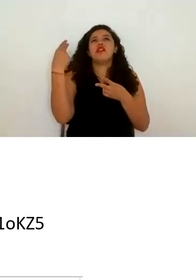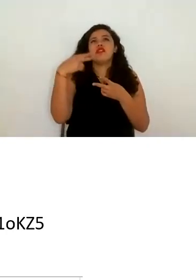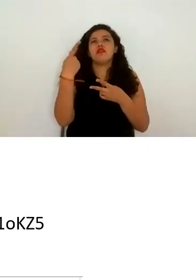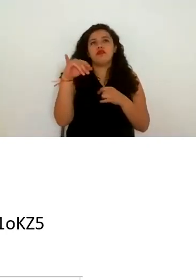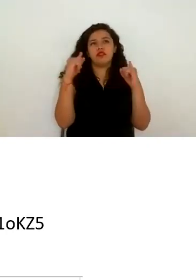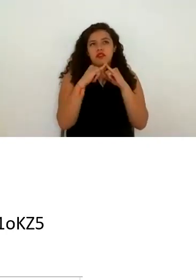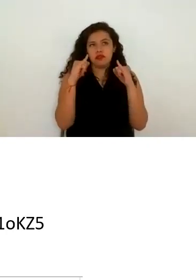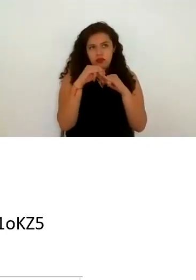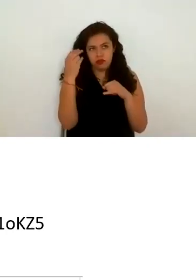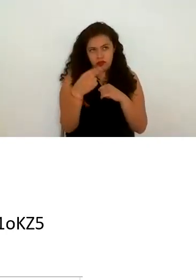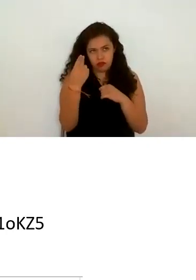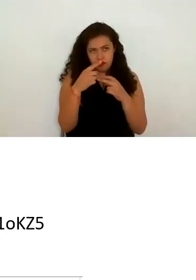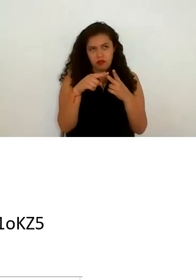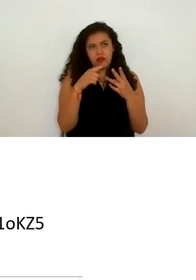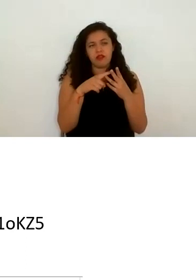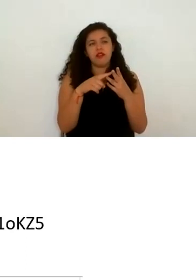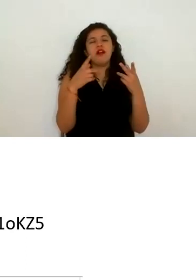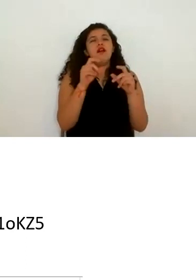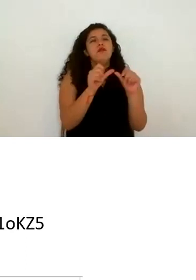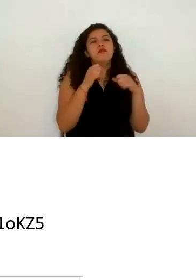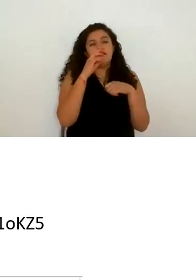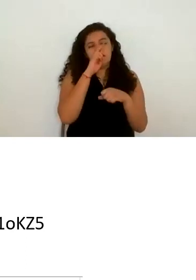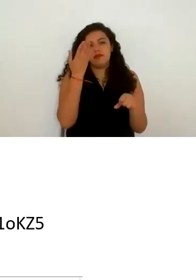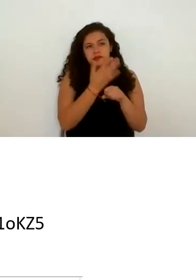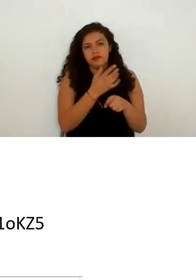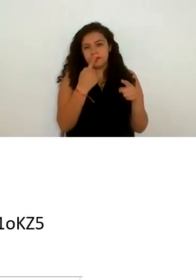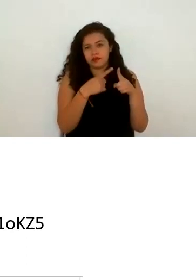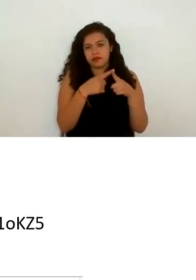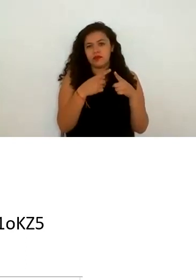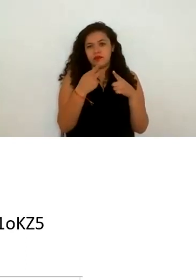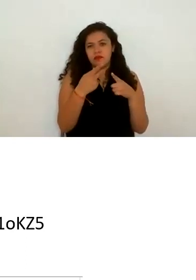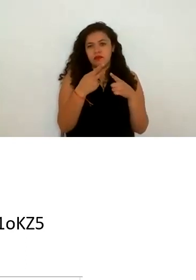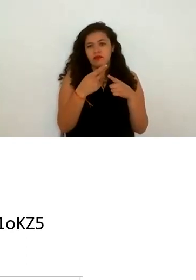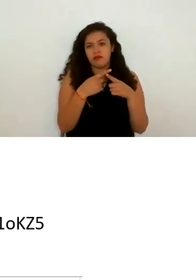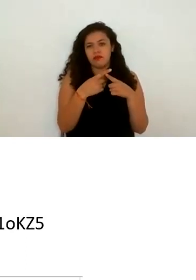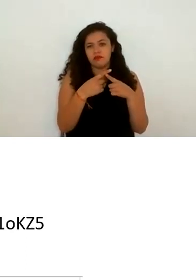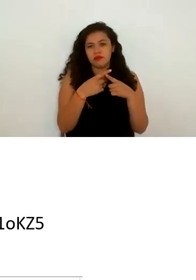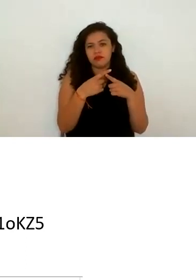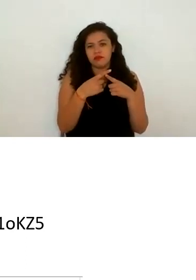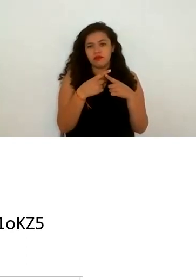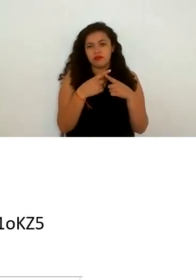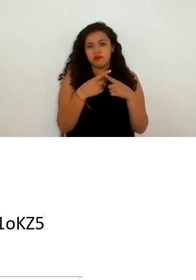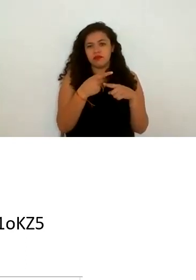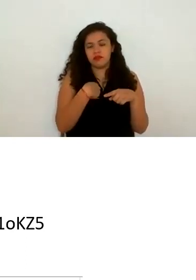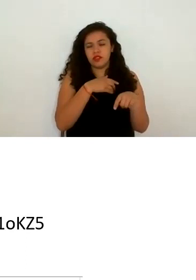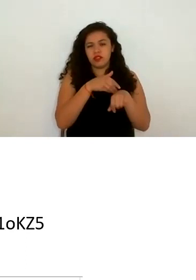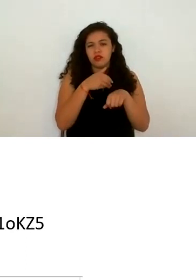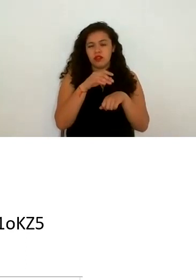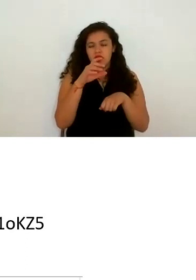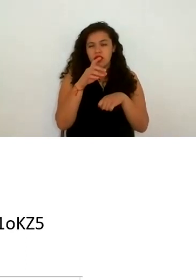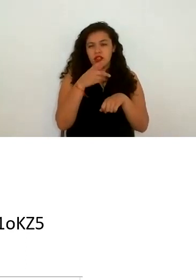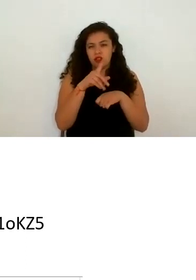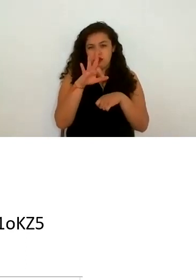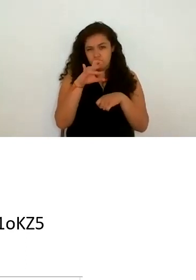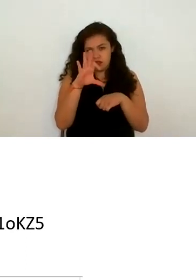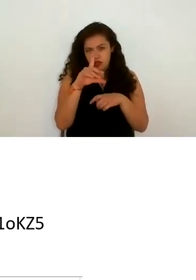institución, quién es el área responsable de creación del expediente, le dimos un número de expediente, el